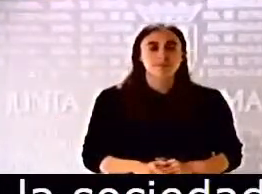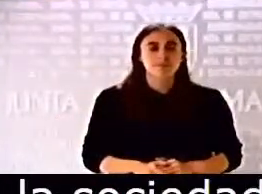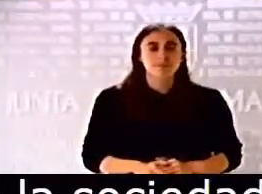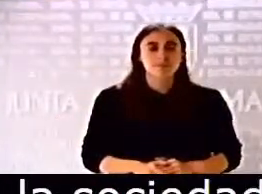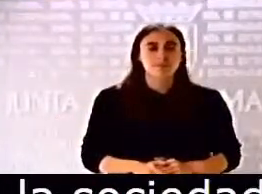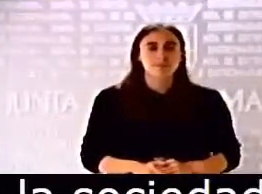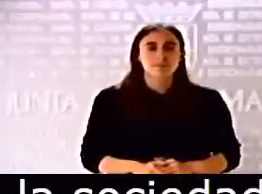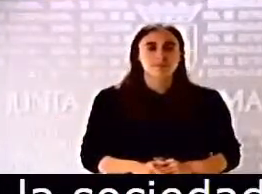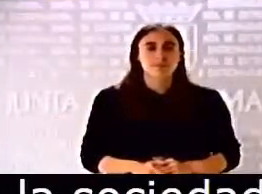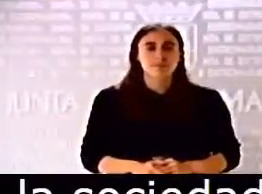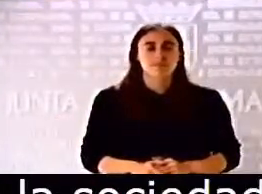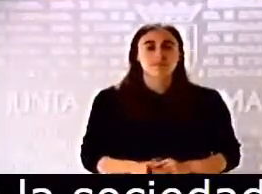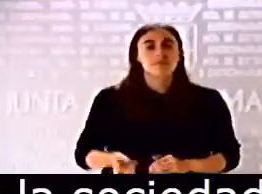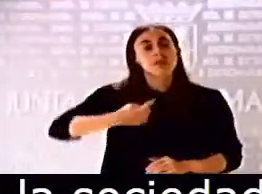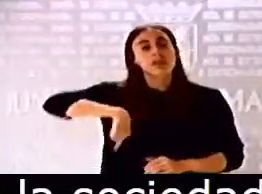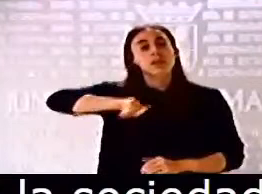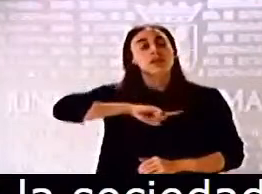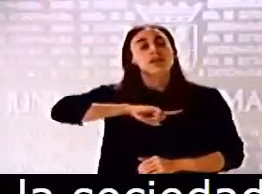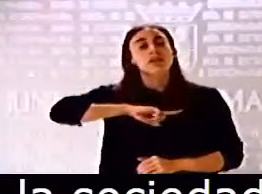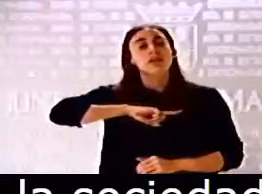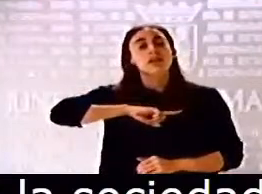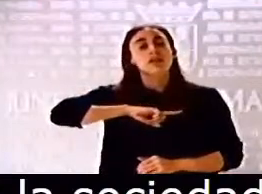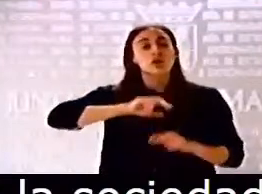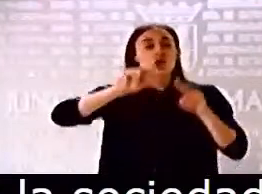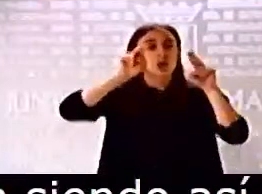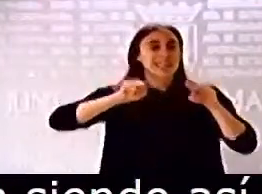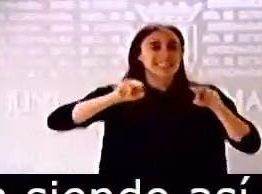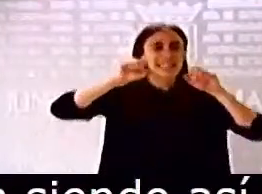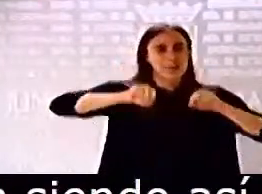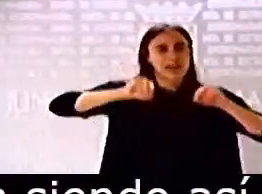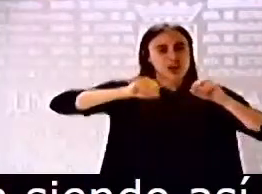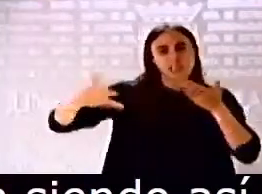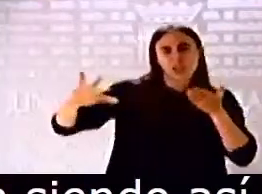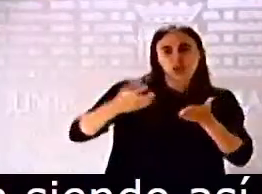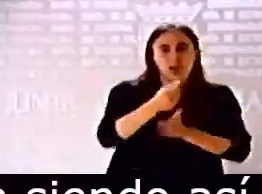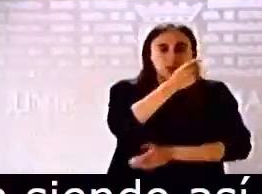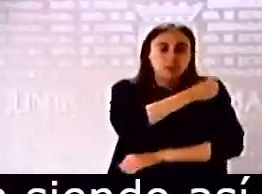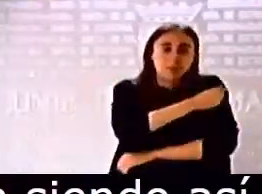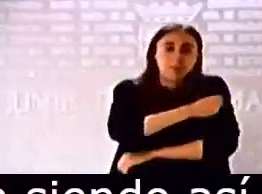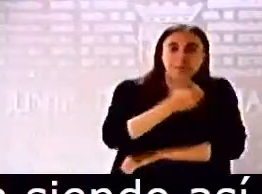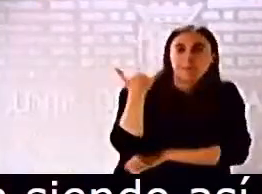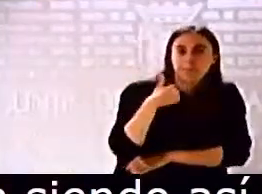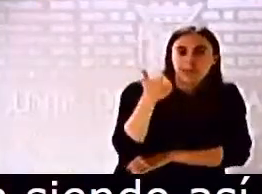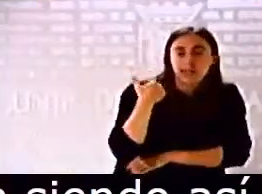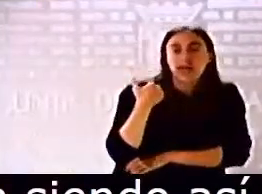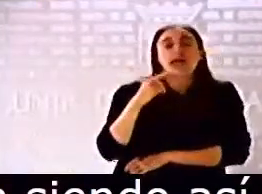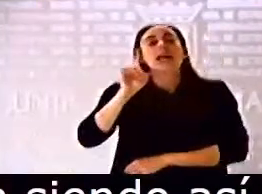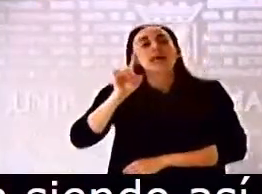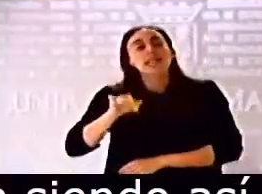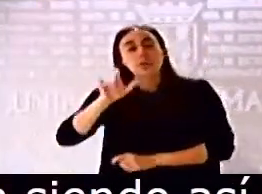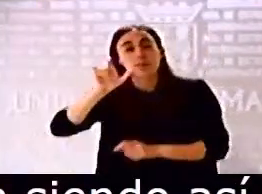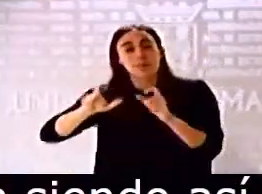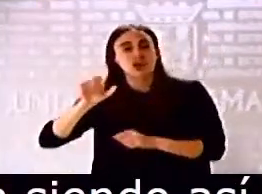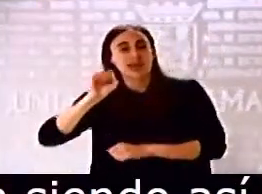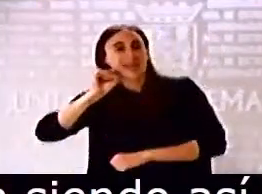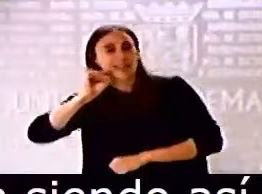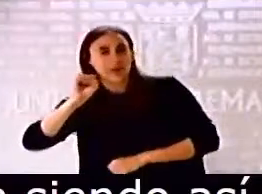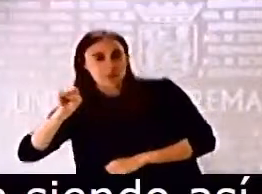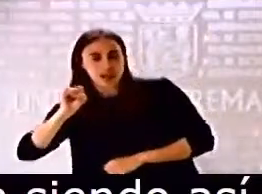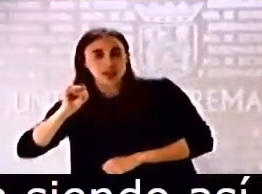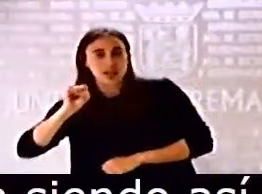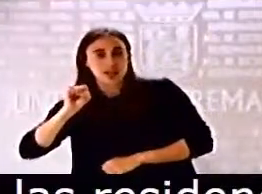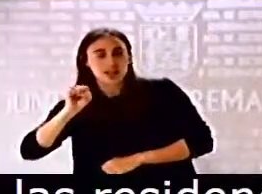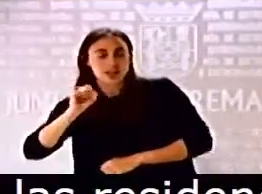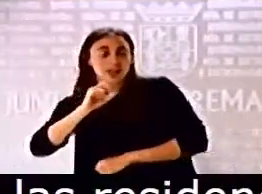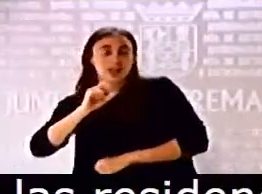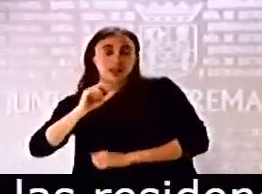Hemos sido capaces de vacunar a todas las residencias de mayores, hemos sido capaces de vacunar a todas las personas dependientes que